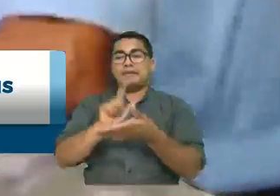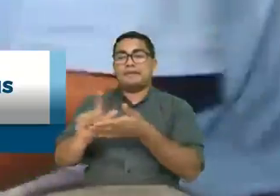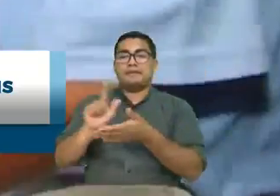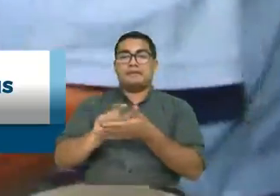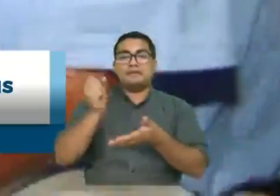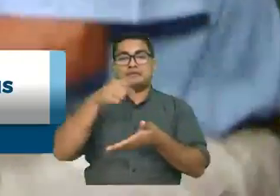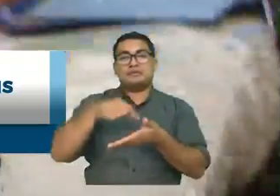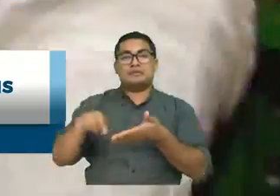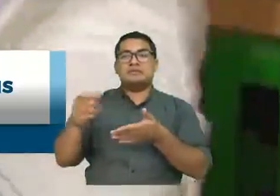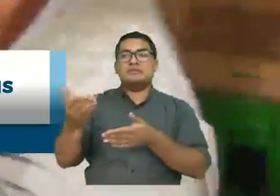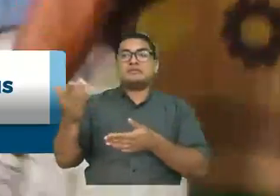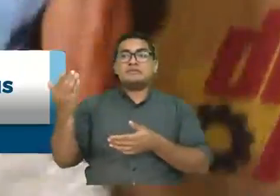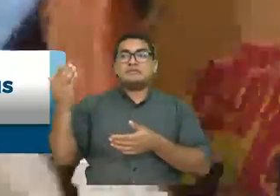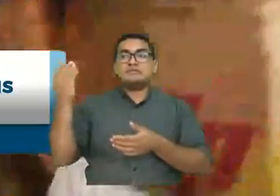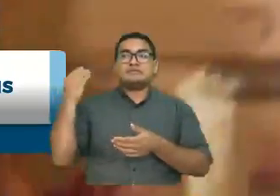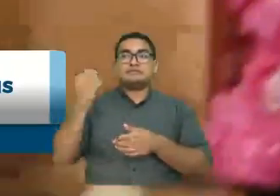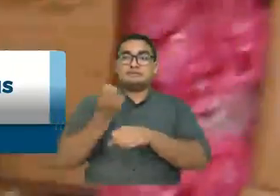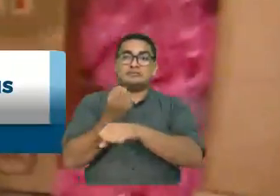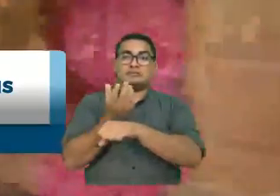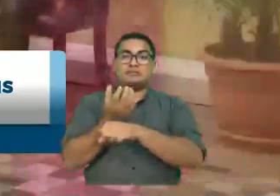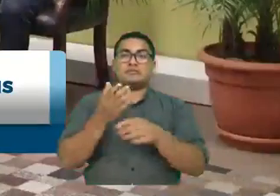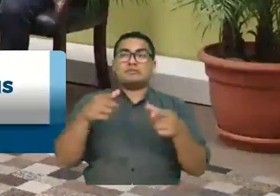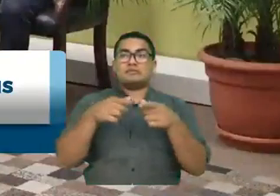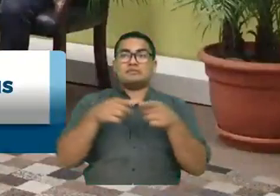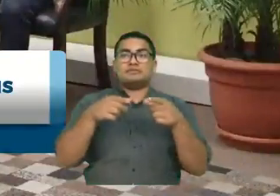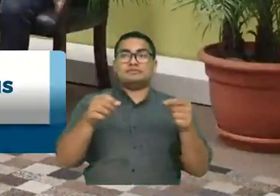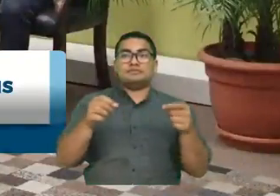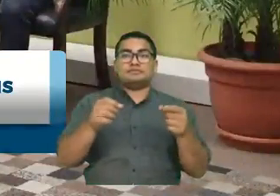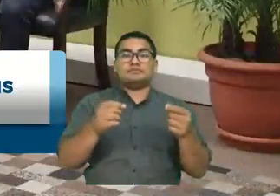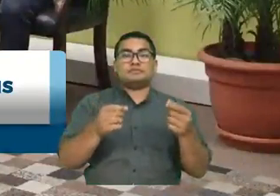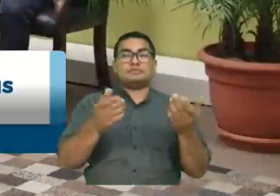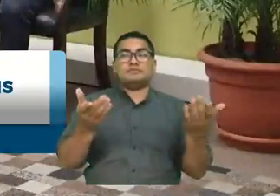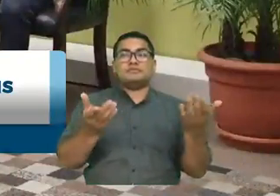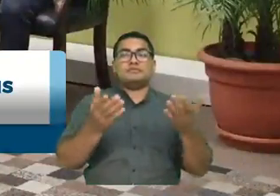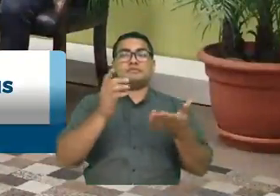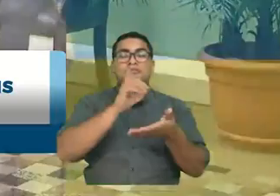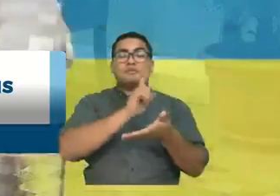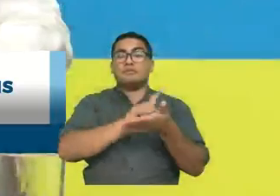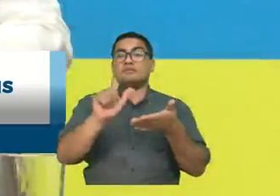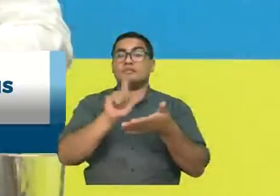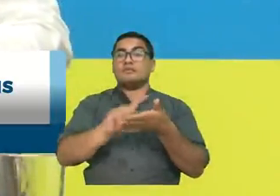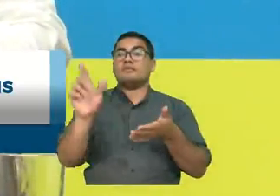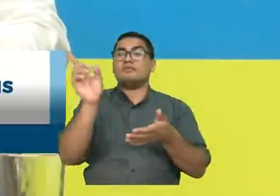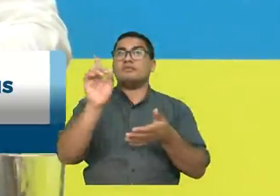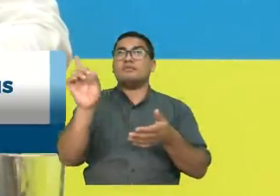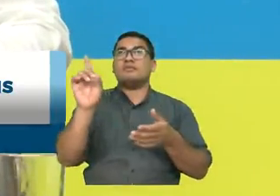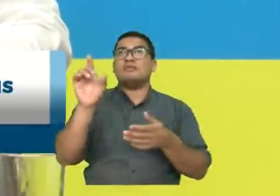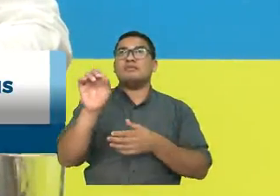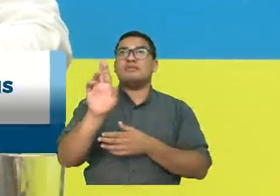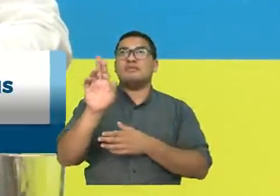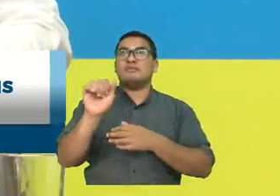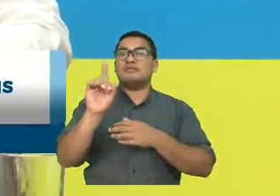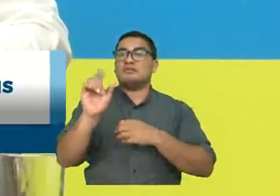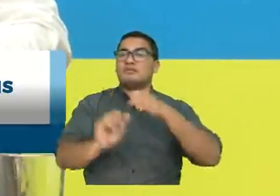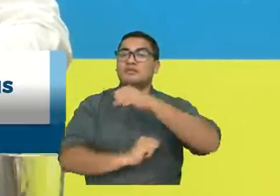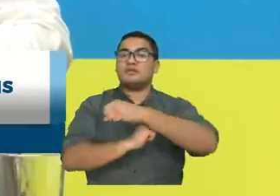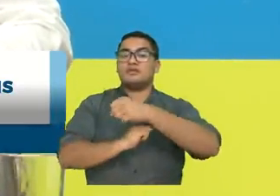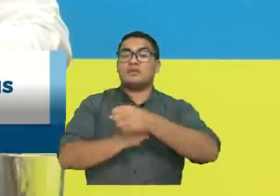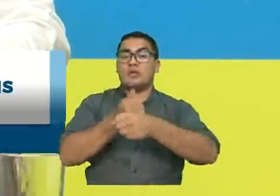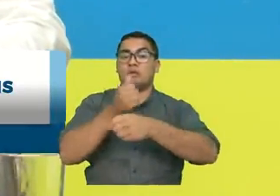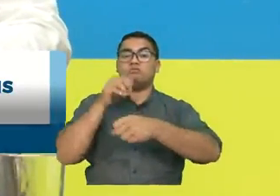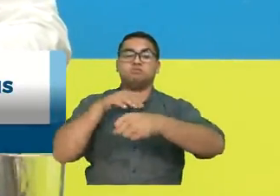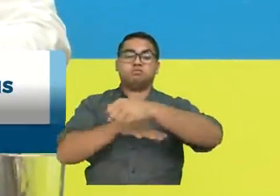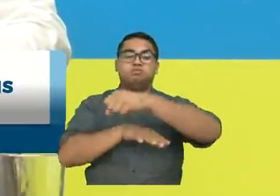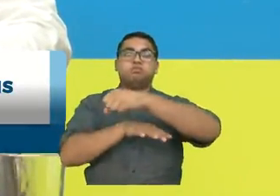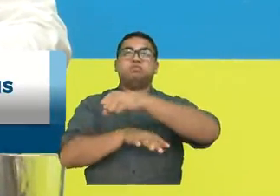semana pasada, la alcaldía de Managua estaba haciendo limpieza del cauce del Dorado, uno de los más grandes de la capital.